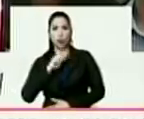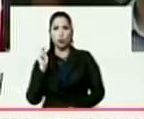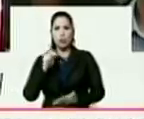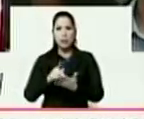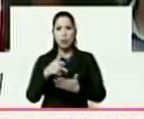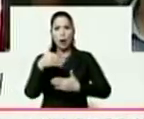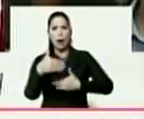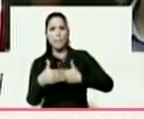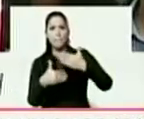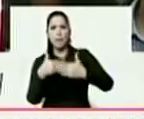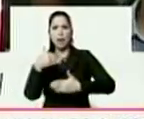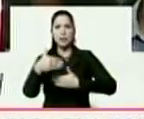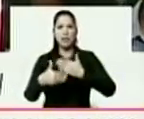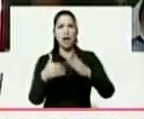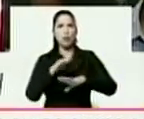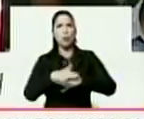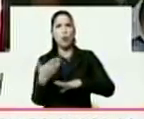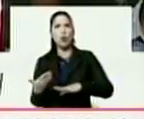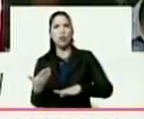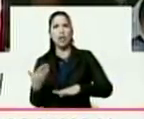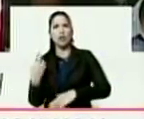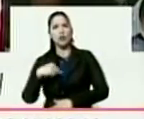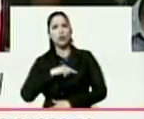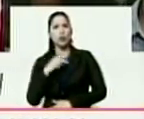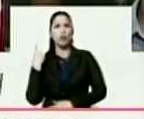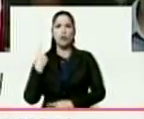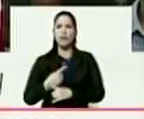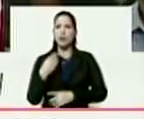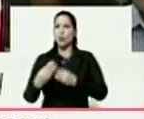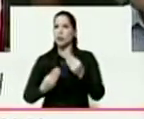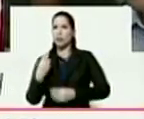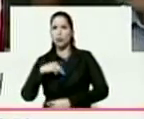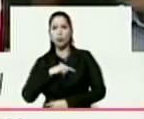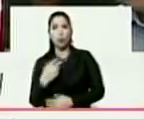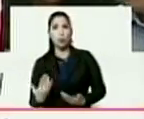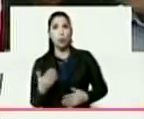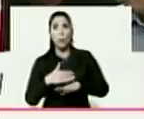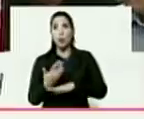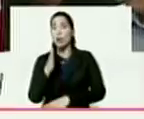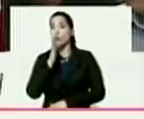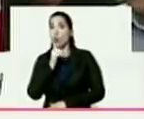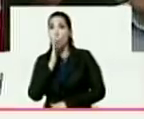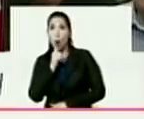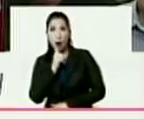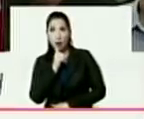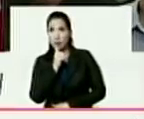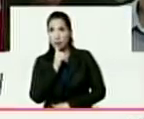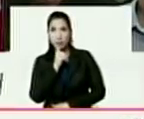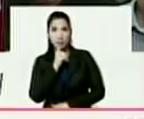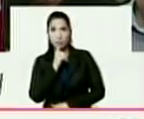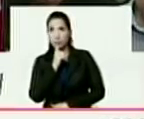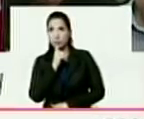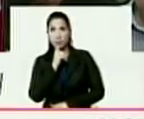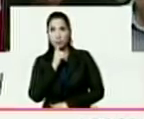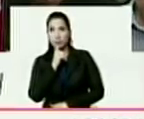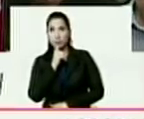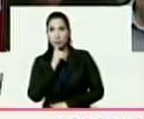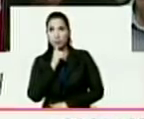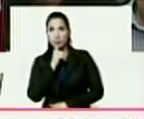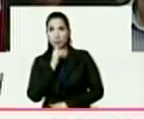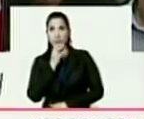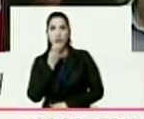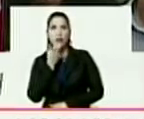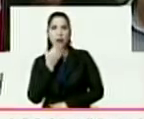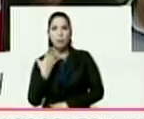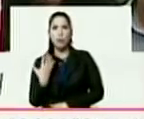porque lo hemos tenido que hacer nosotros porque no hay la instancia legislativa tristemente